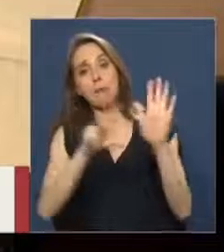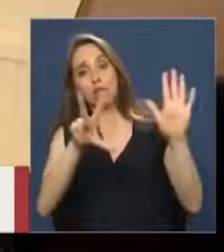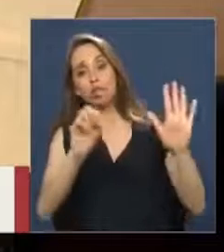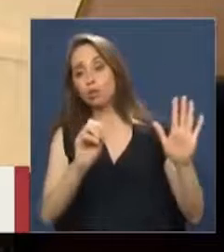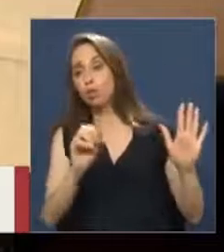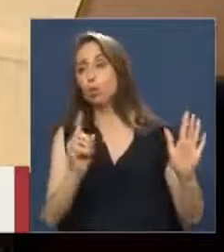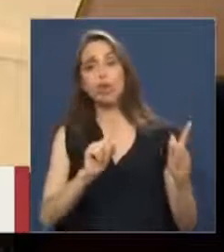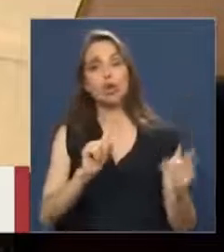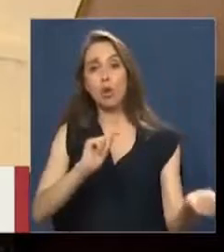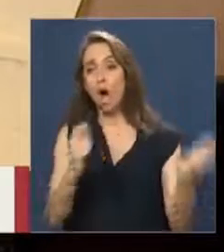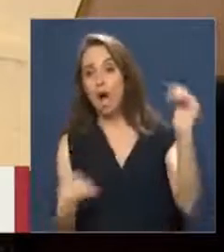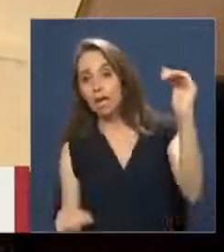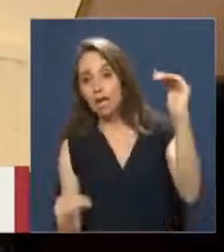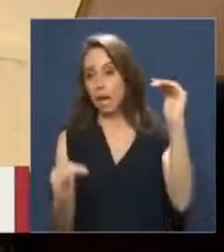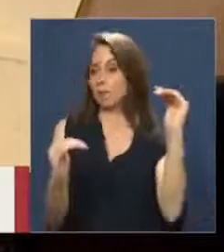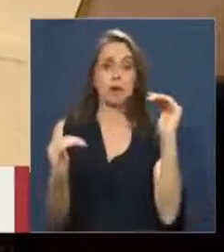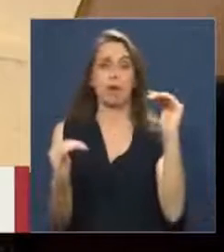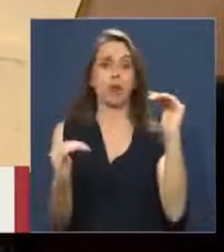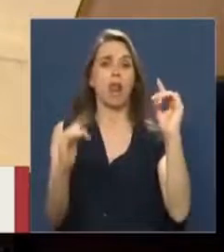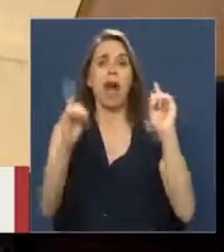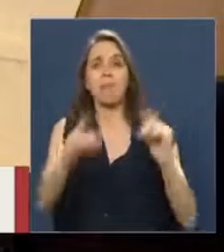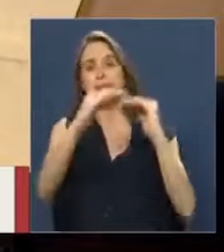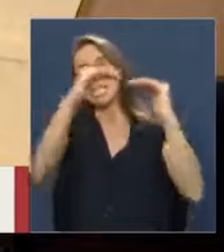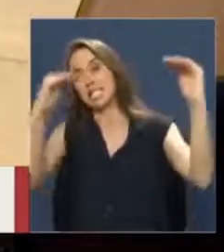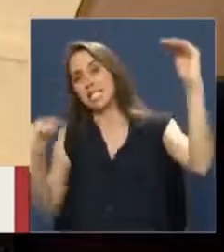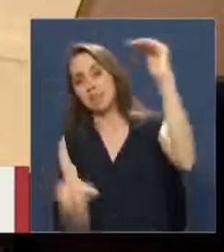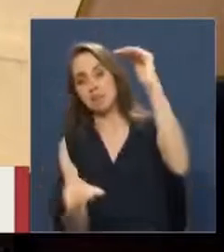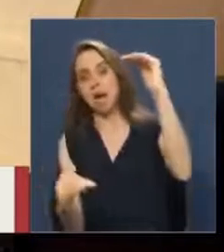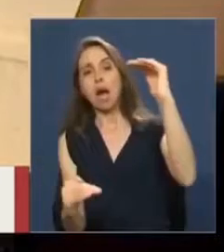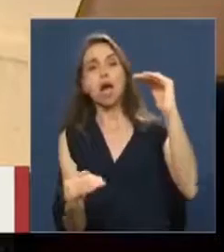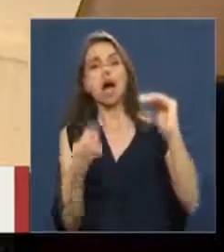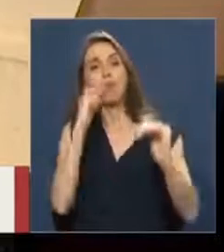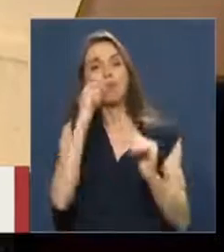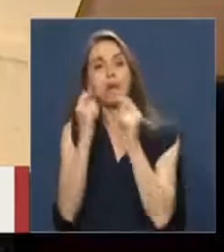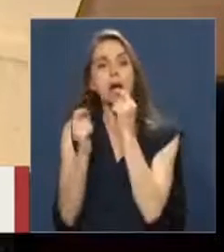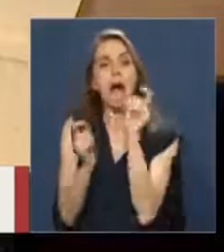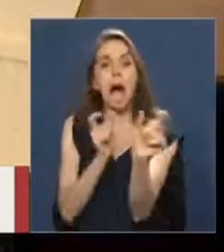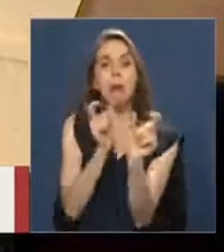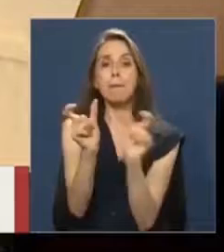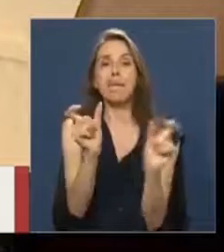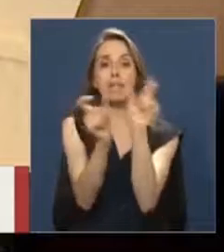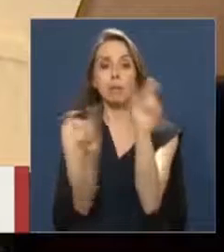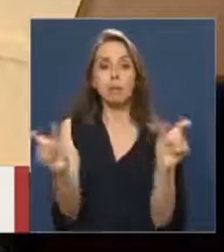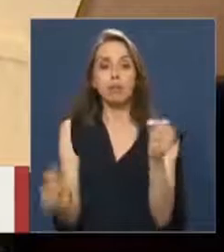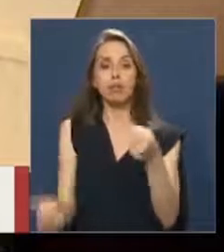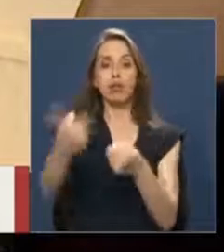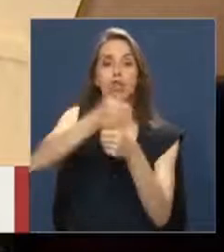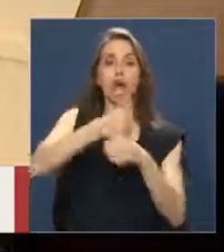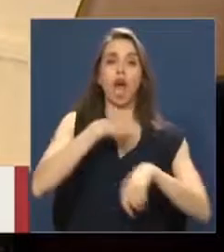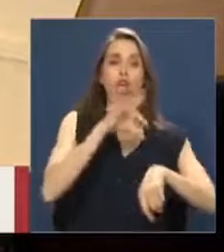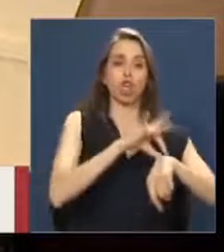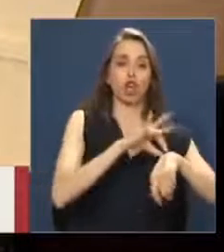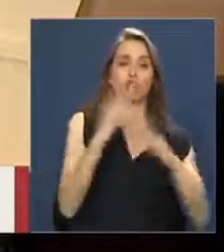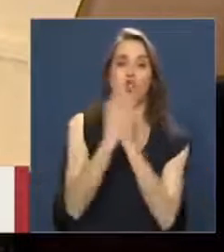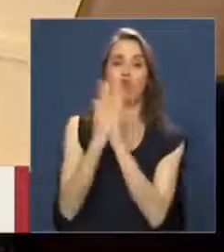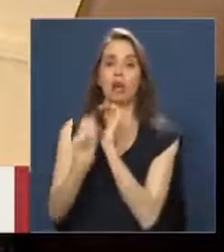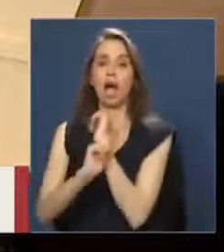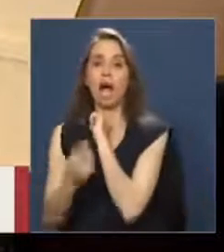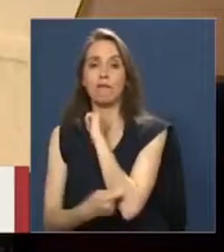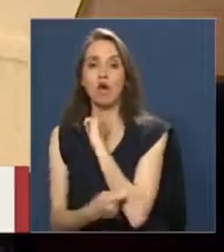variado significativamente, es la misma. Los apellidos que hoy pueden acceder a ser médicos,